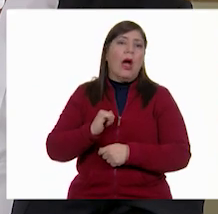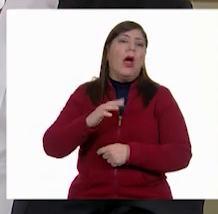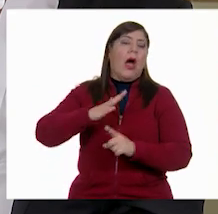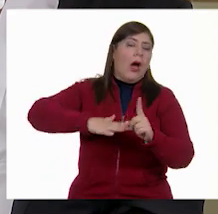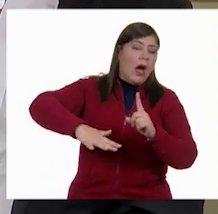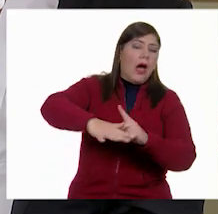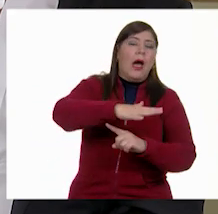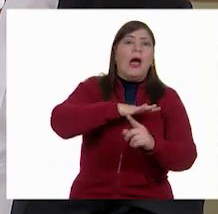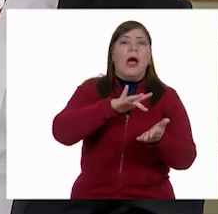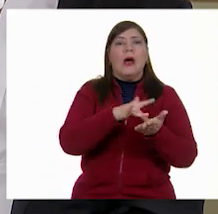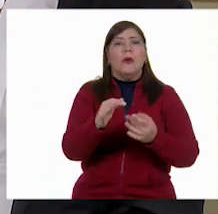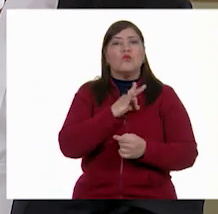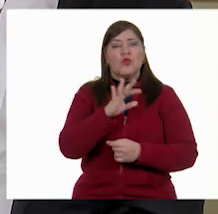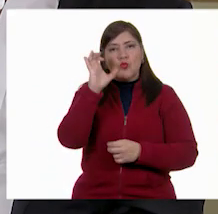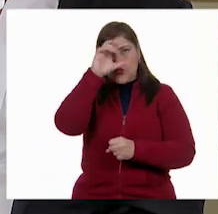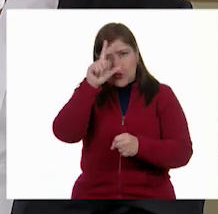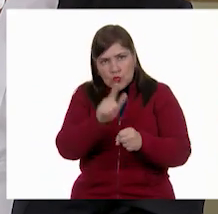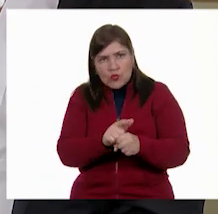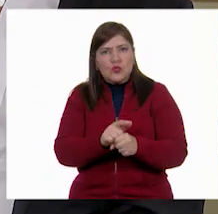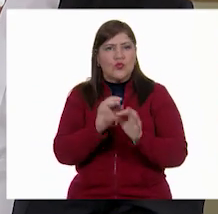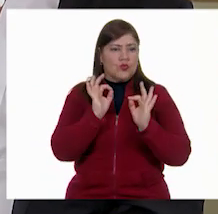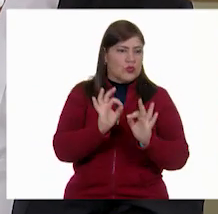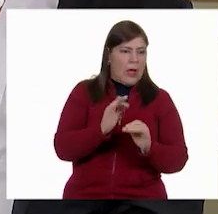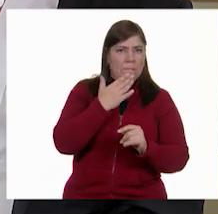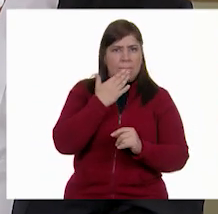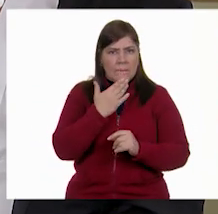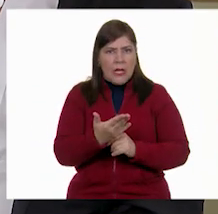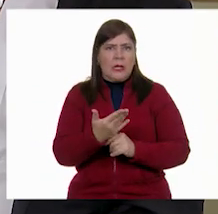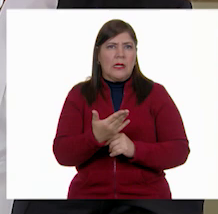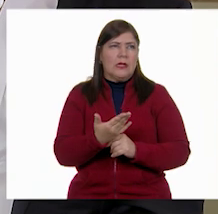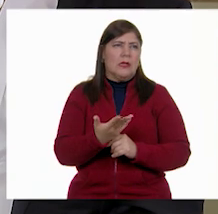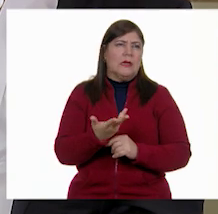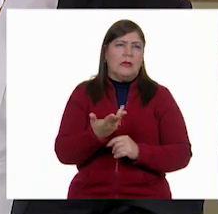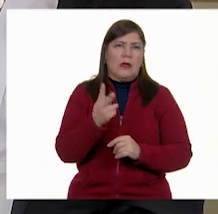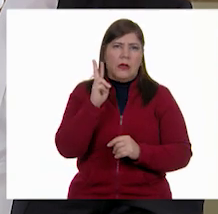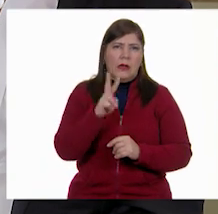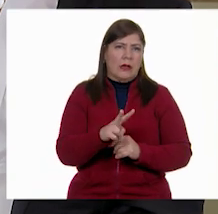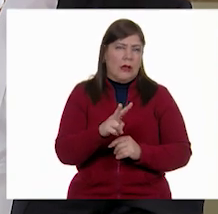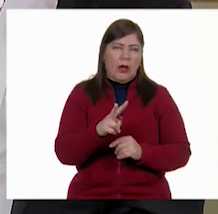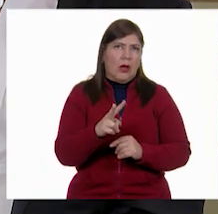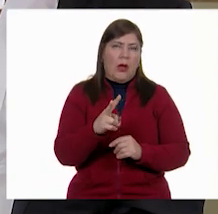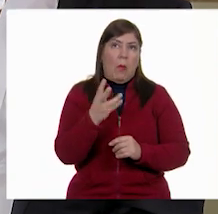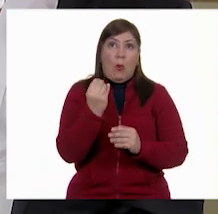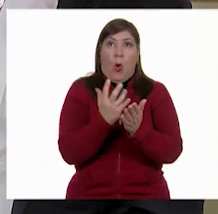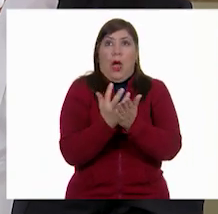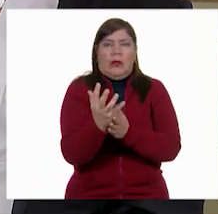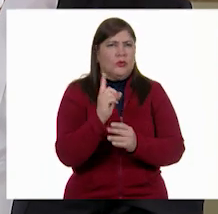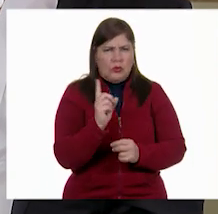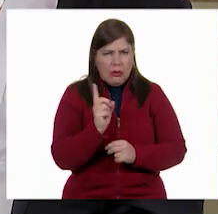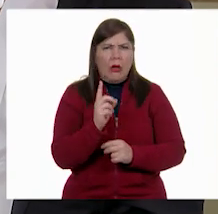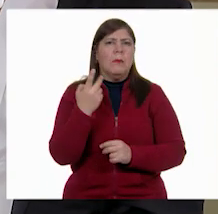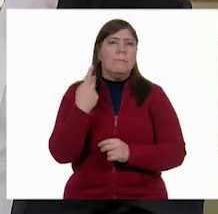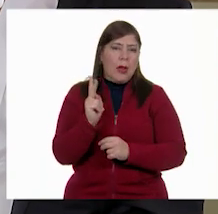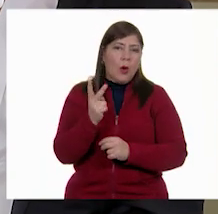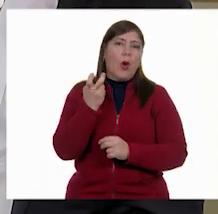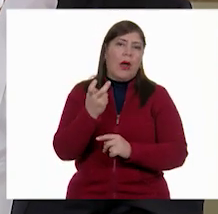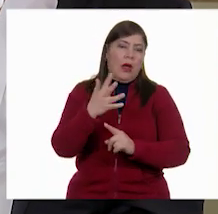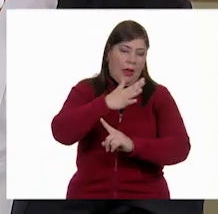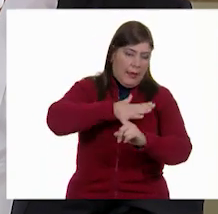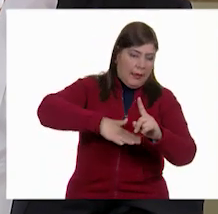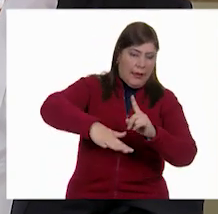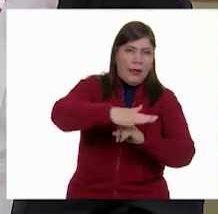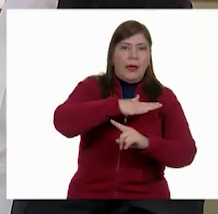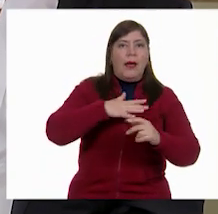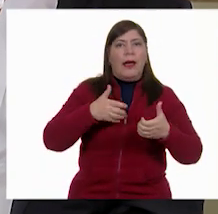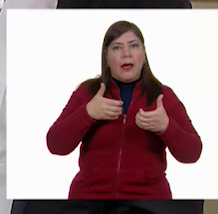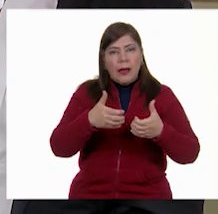cultural muy delicado, muy poco estridente, pero que ha hecho que el barrio y la calle cambien,